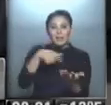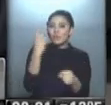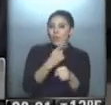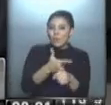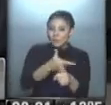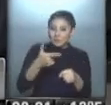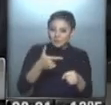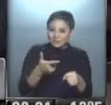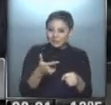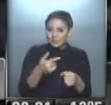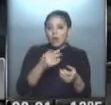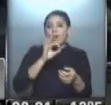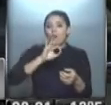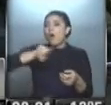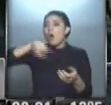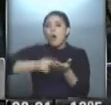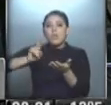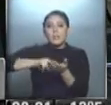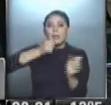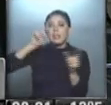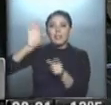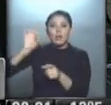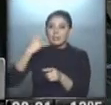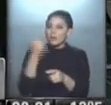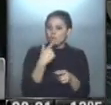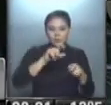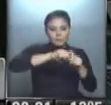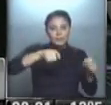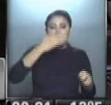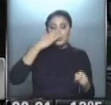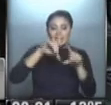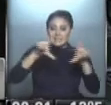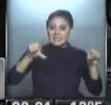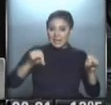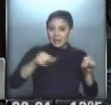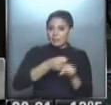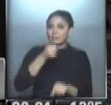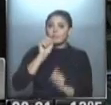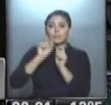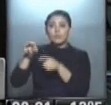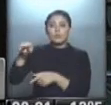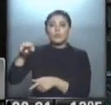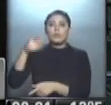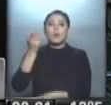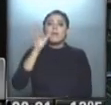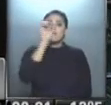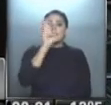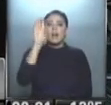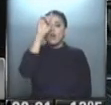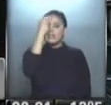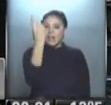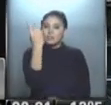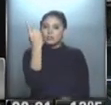de que reingrese a cualquier tipo de circuito le damos un cheque al portador que se cobra en el banco nación para seguir preservando su